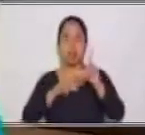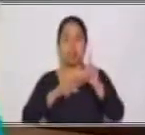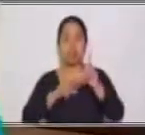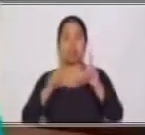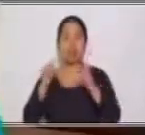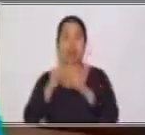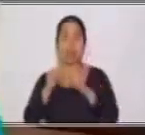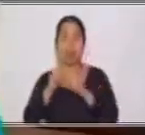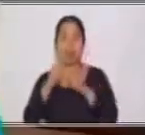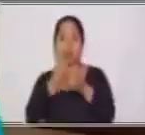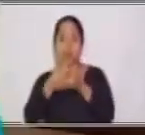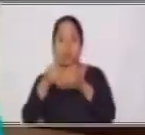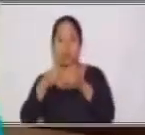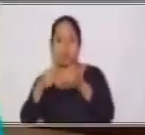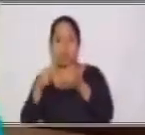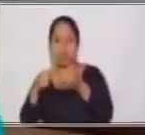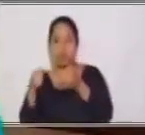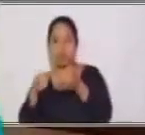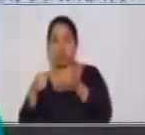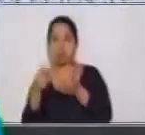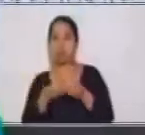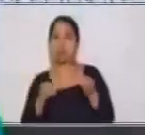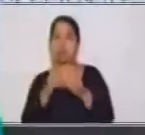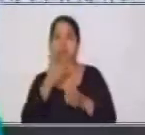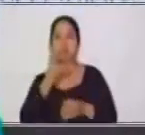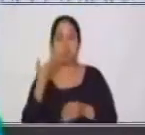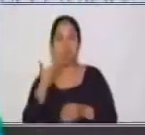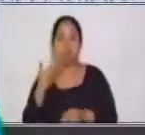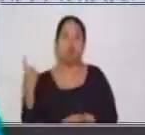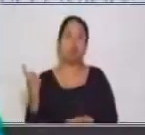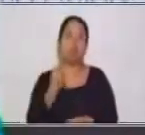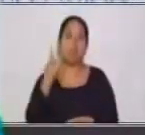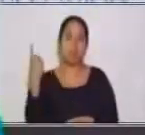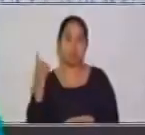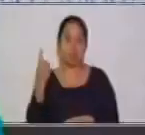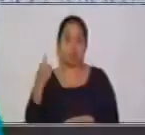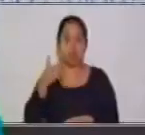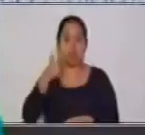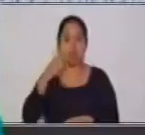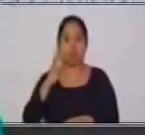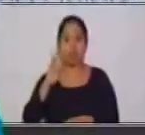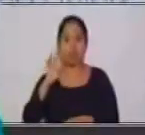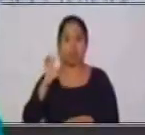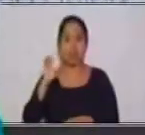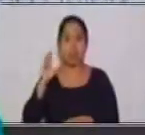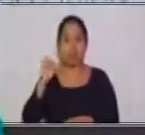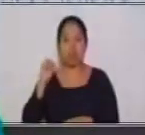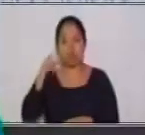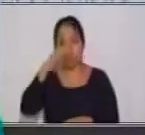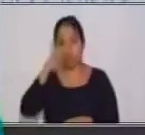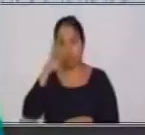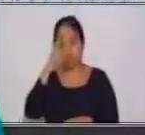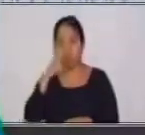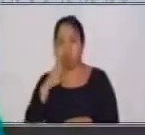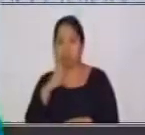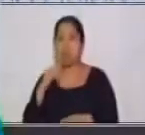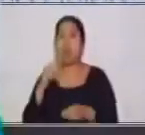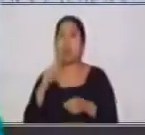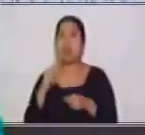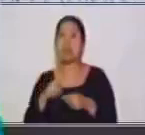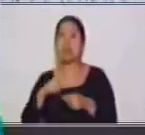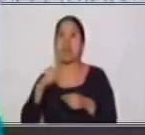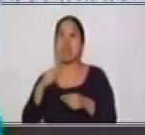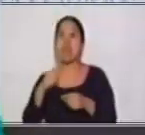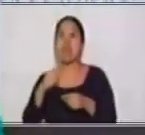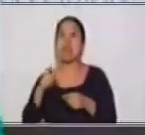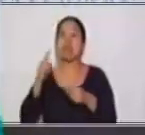facilidad. Algo importante dentro de las abreviaturas es que estas en algún momento van acompañadas